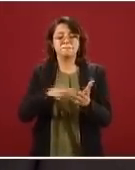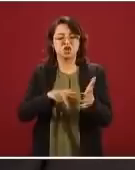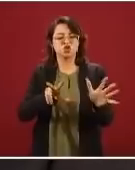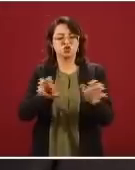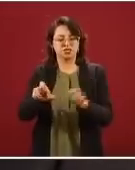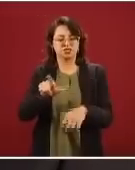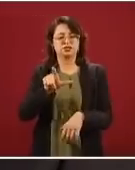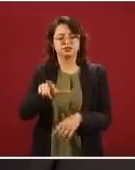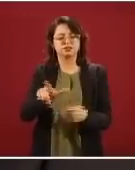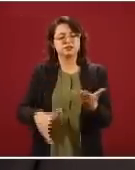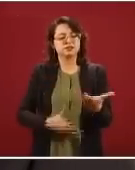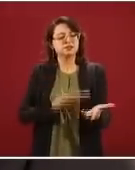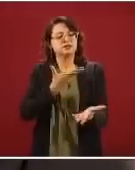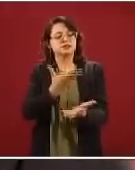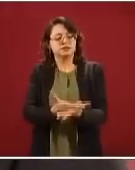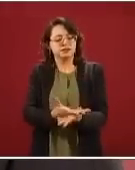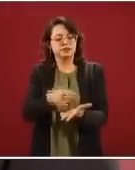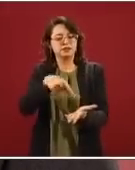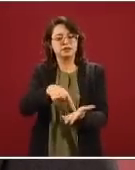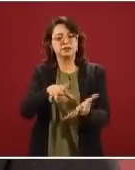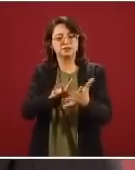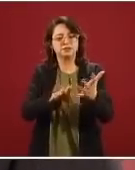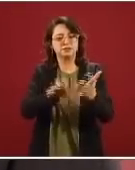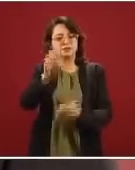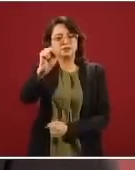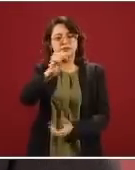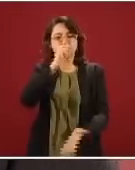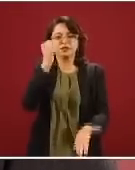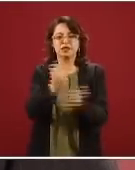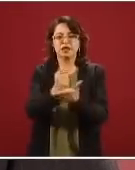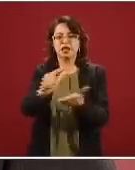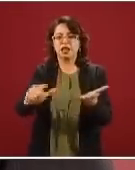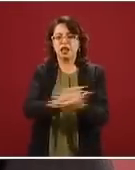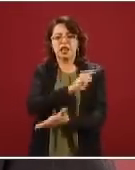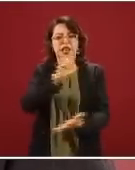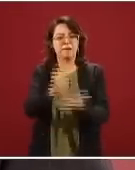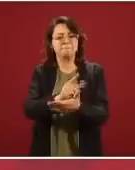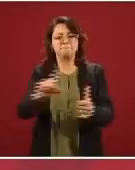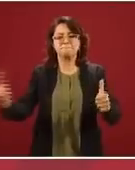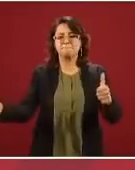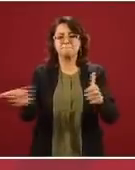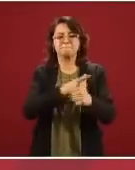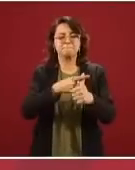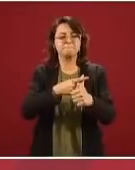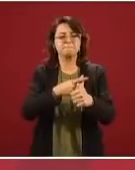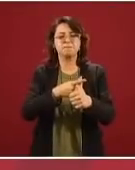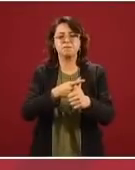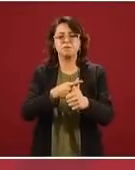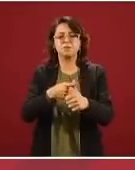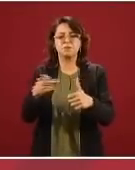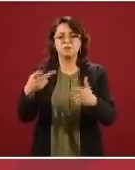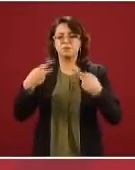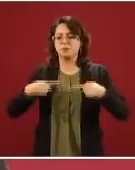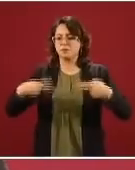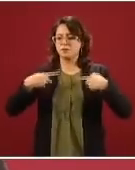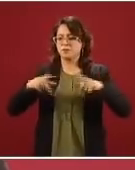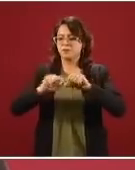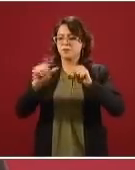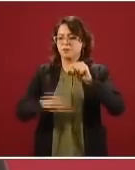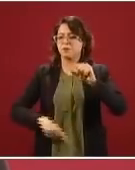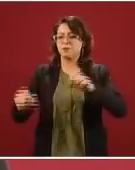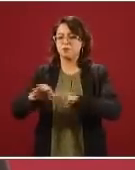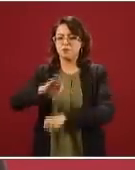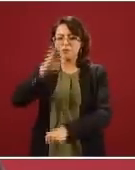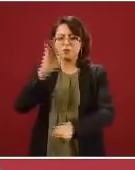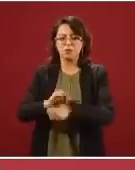día en que se aprueba la ley de leyes para proteger a los mexicanos, para que